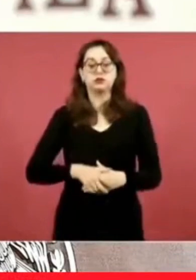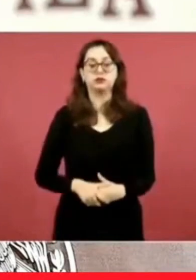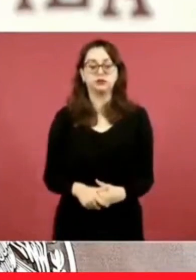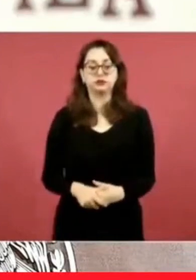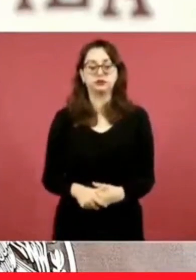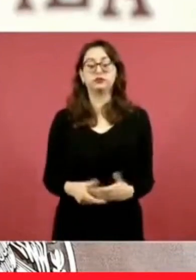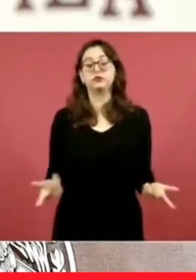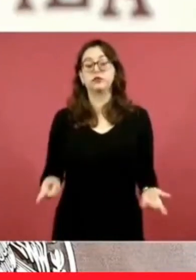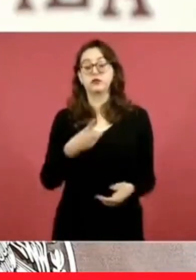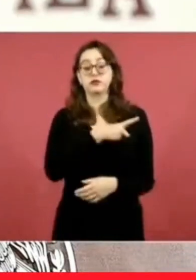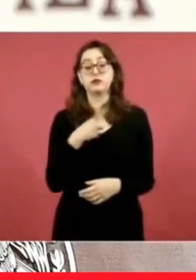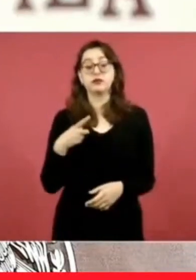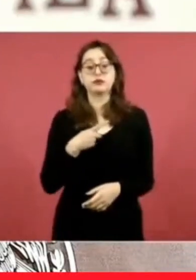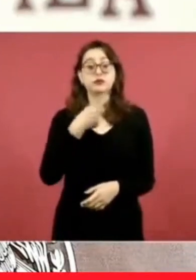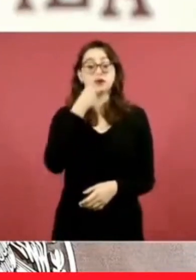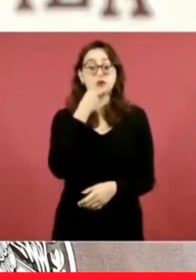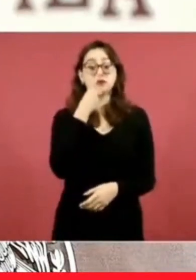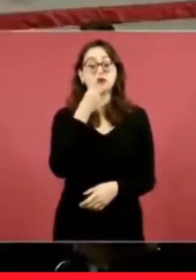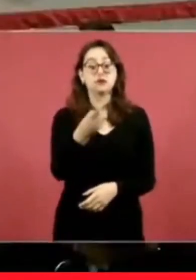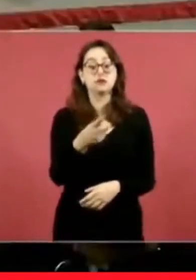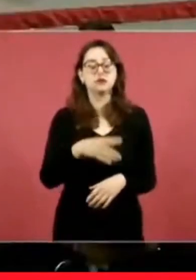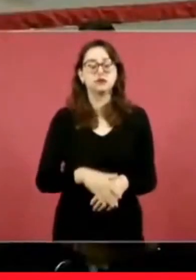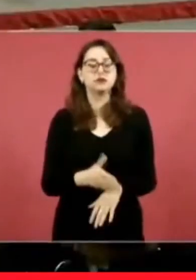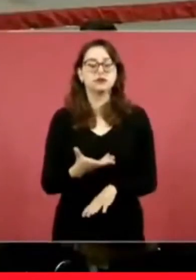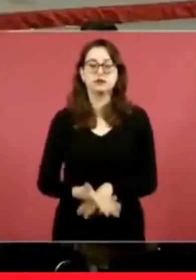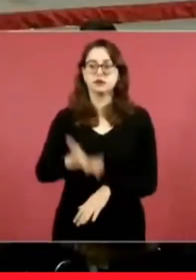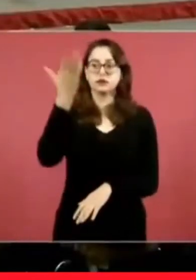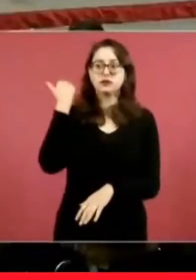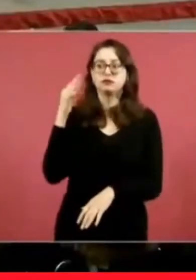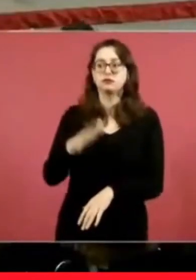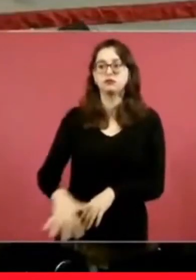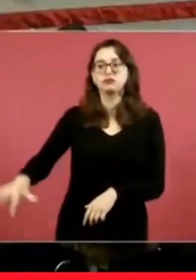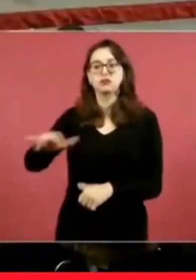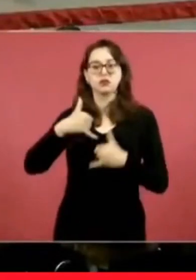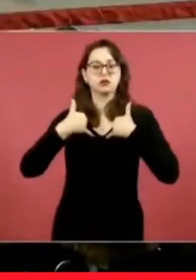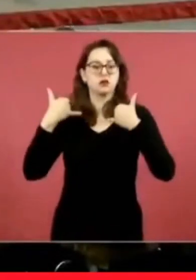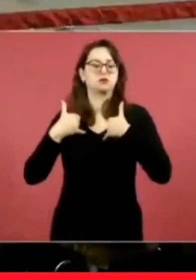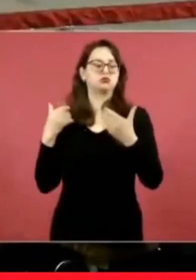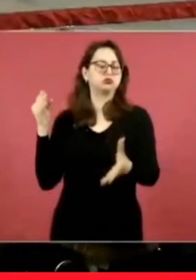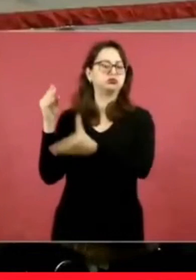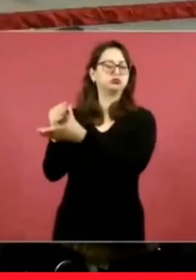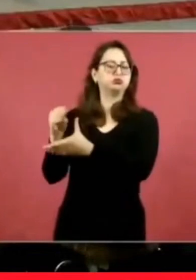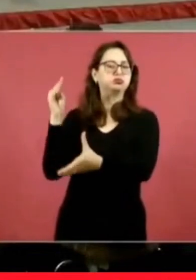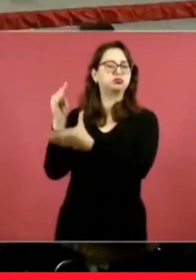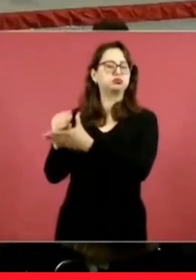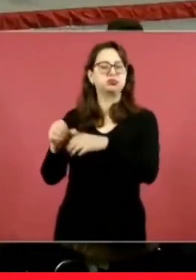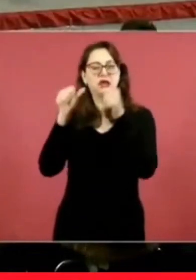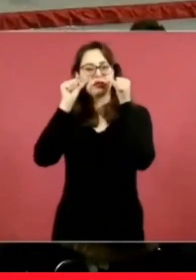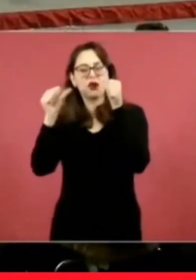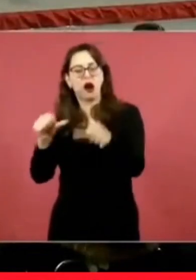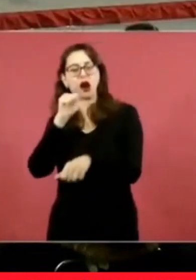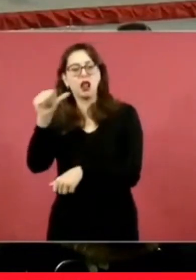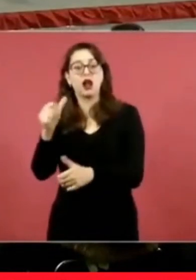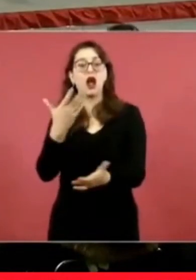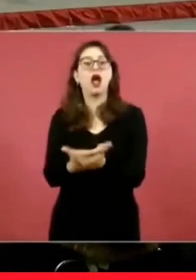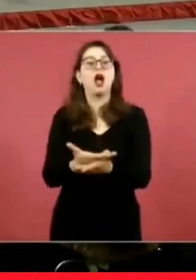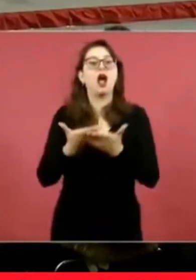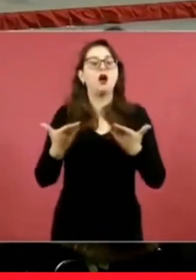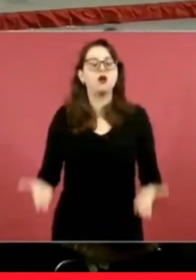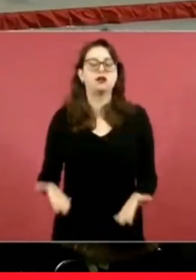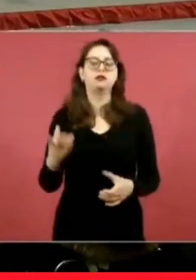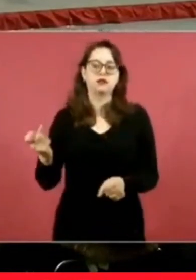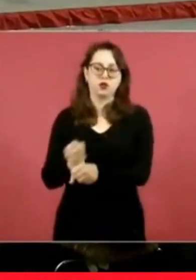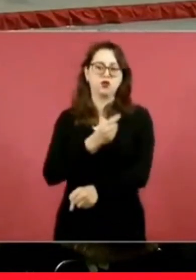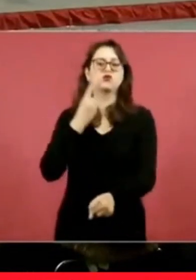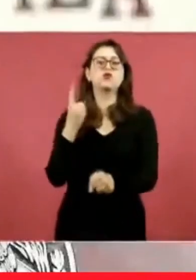anteriormente a los jóvenes se les daba la espalda, ahora se les da oportunidades de estudio y de trabajo, porque en el